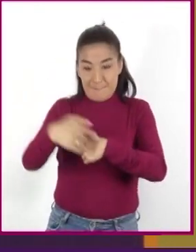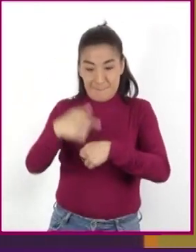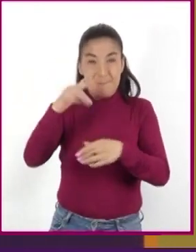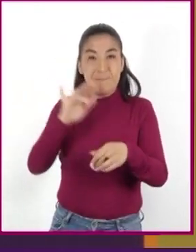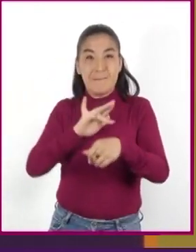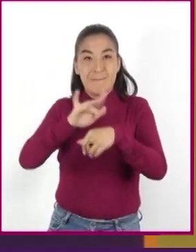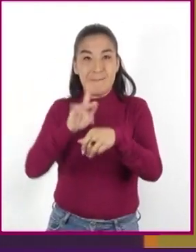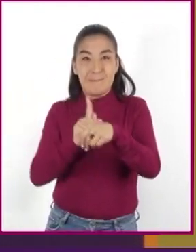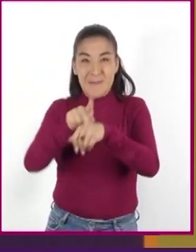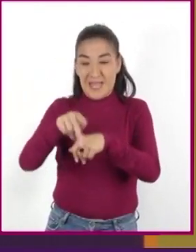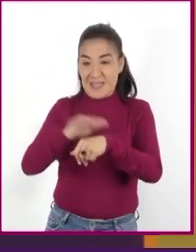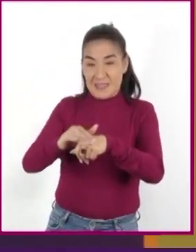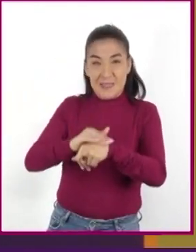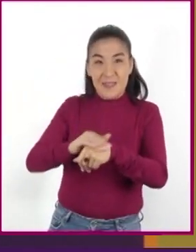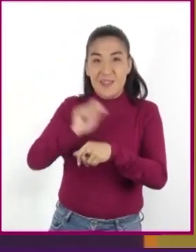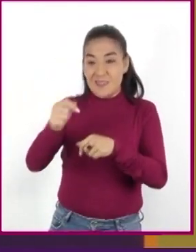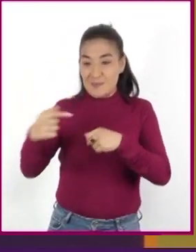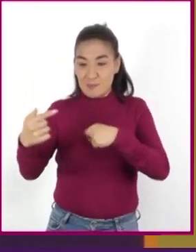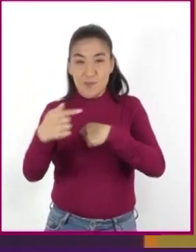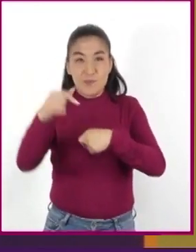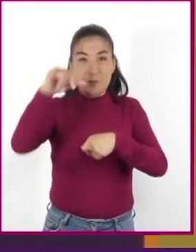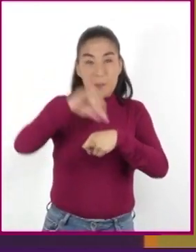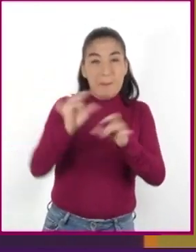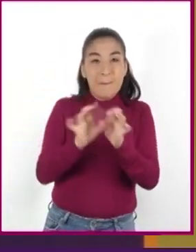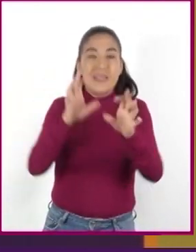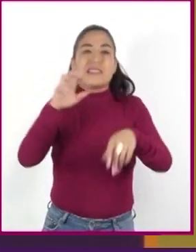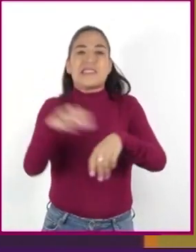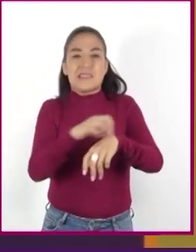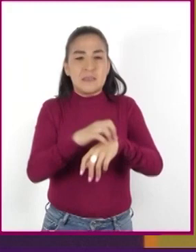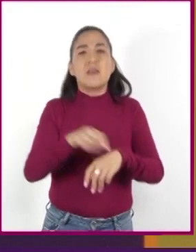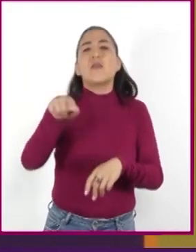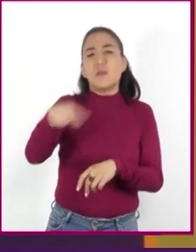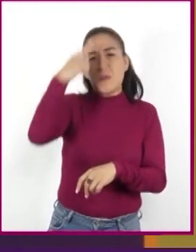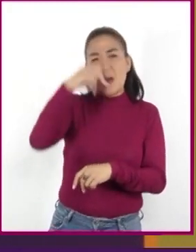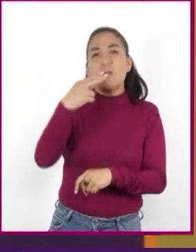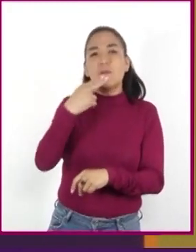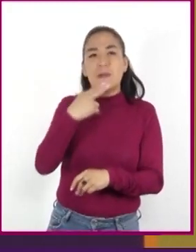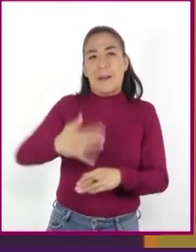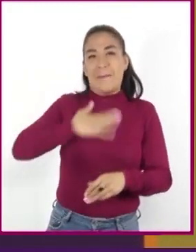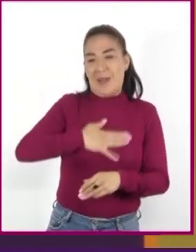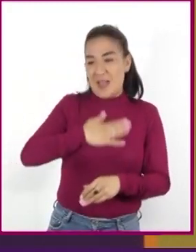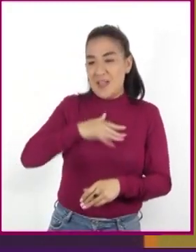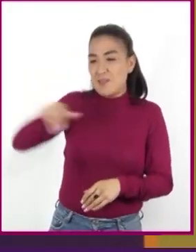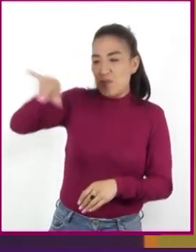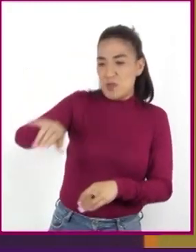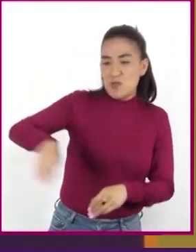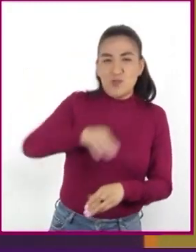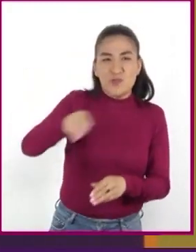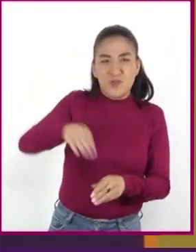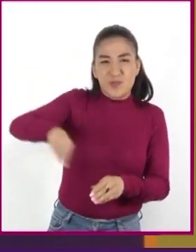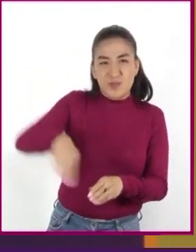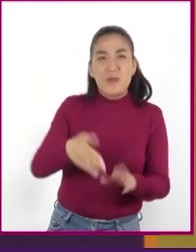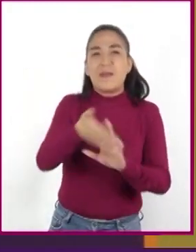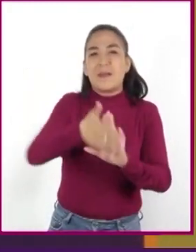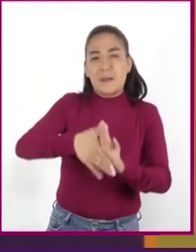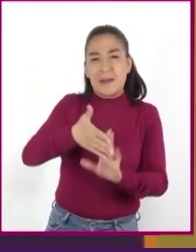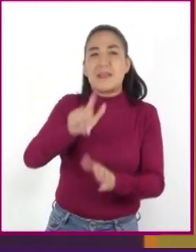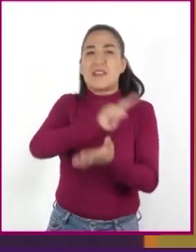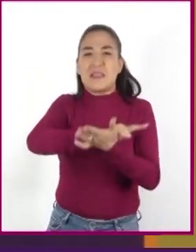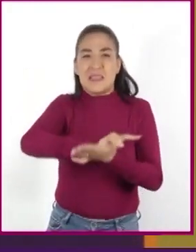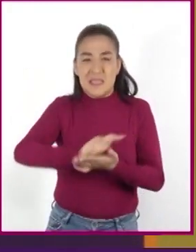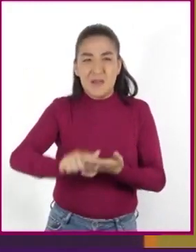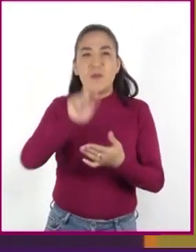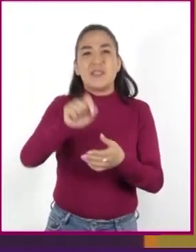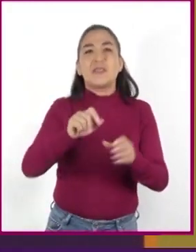la sosa cáustica se usa para limpiar caños, ya que no reaccionan con el metal, pero sí con la materia